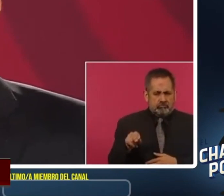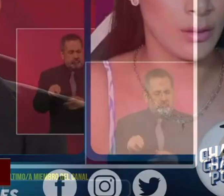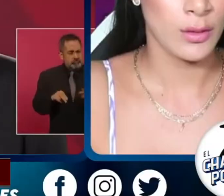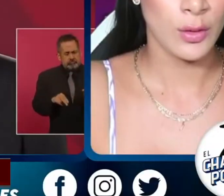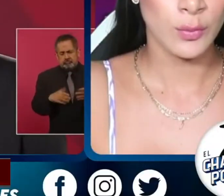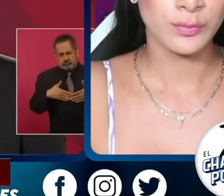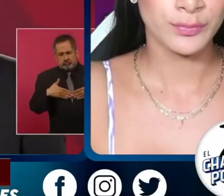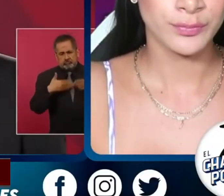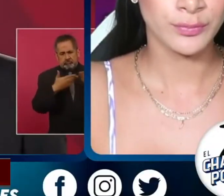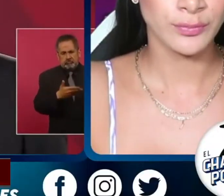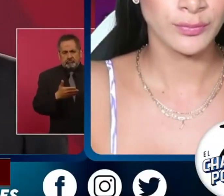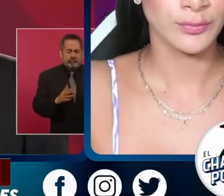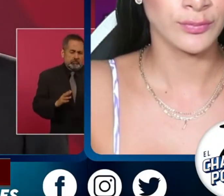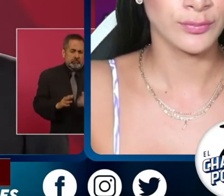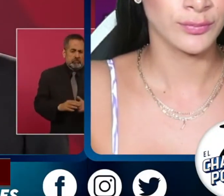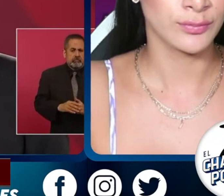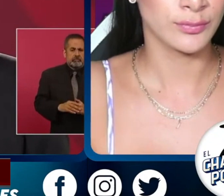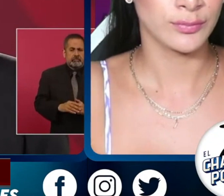Biden,